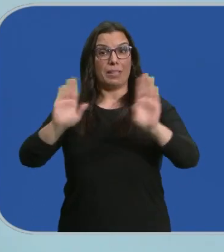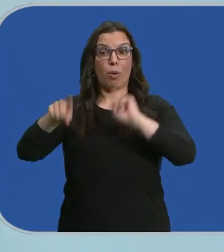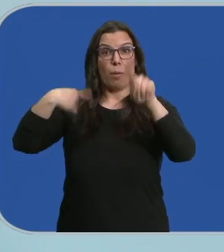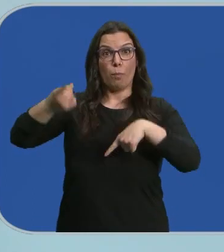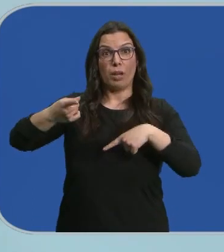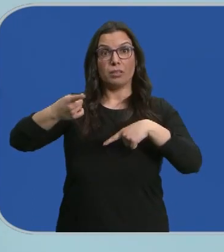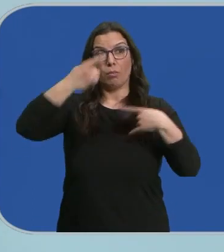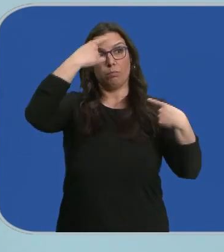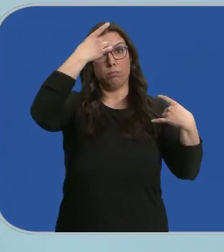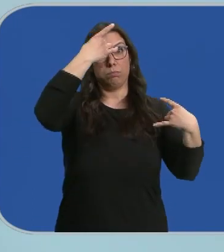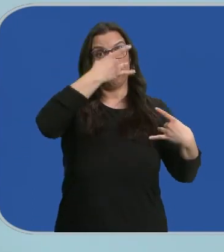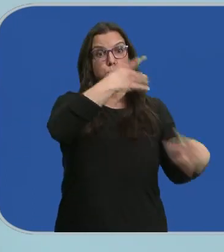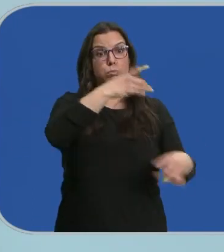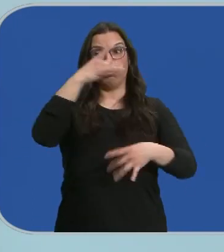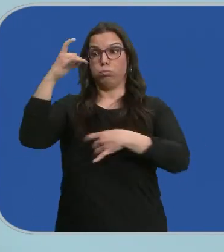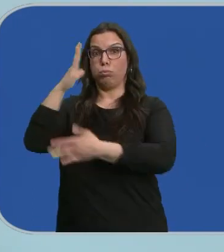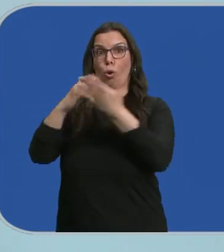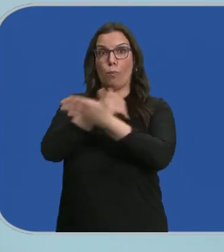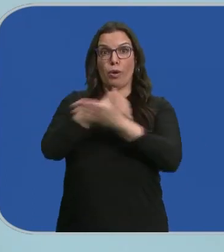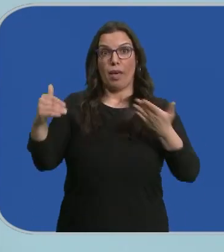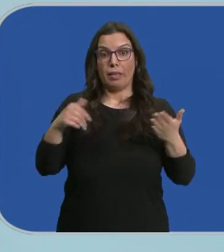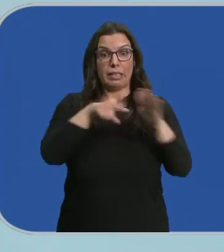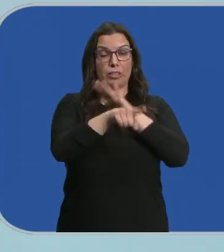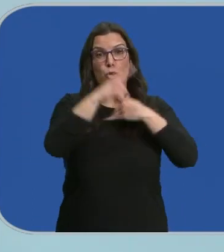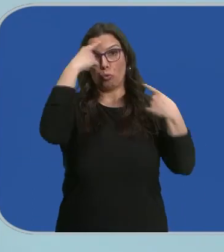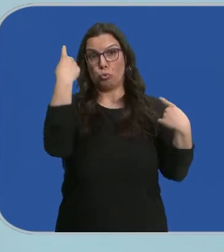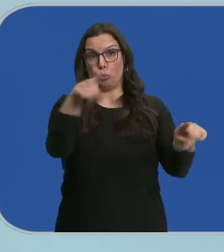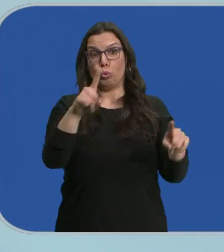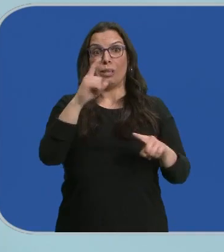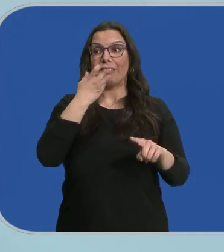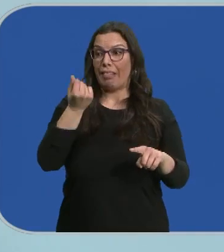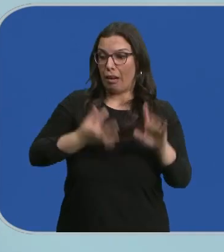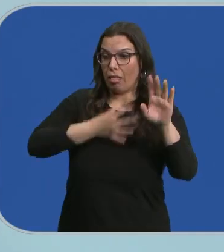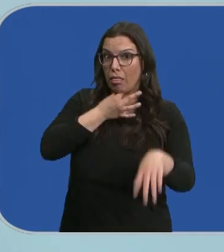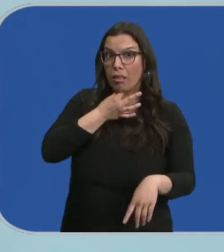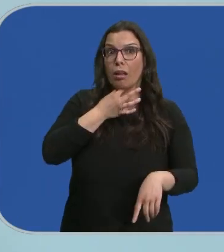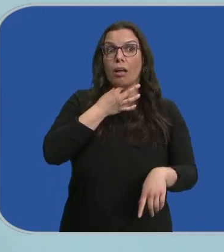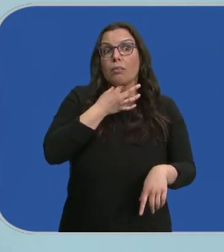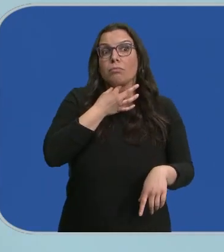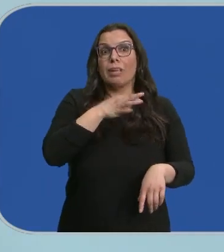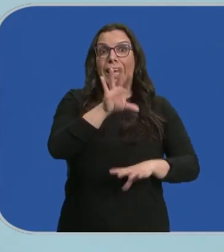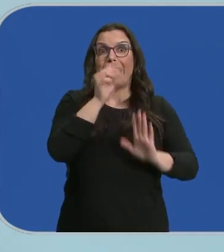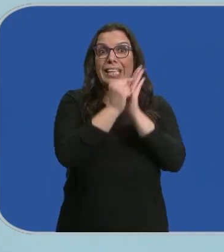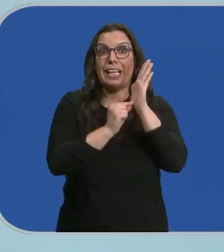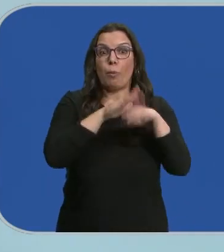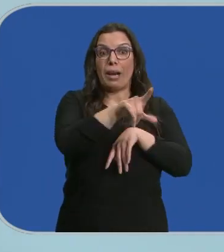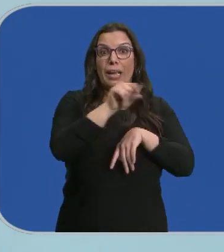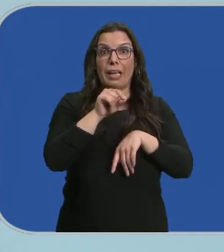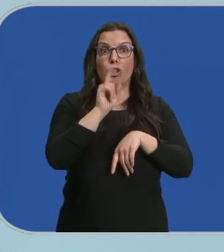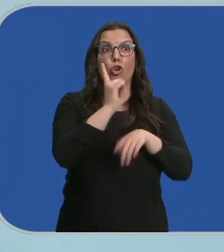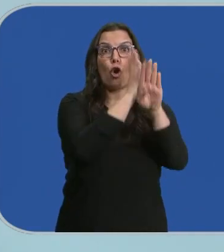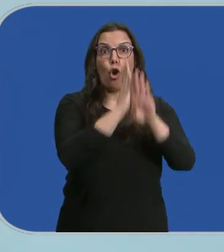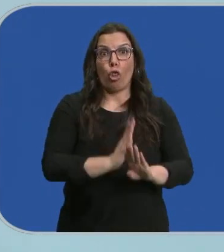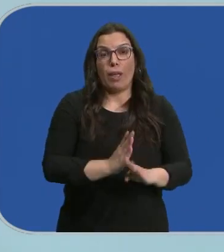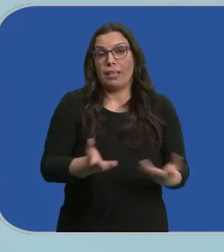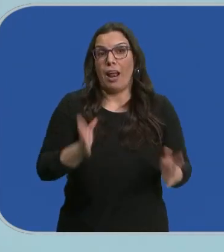gestión transmitiéndoselo a las comunidades autónomas y cuando el dinero no llega y el criterio de selección es únicamente la presentación del momento, pues parece que